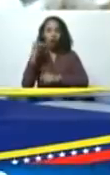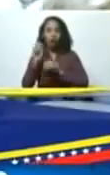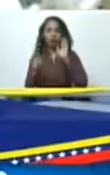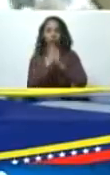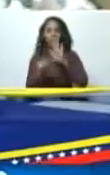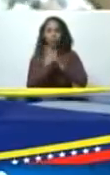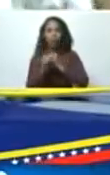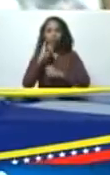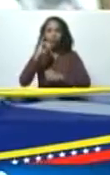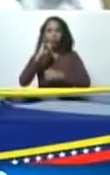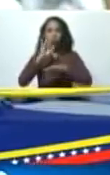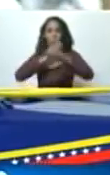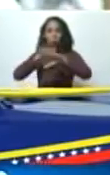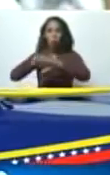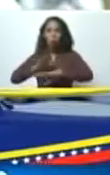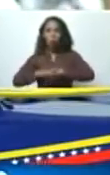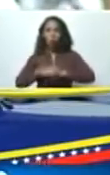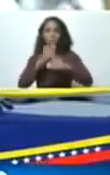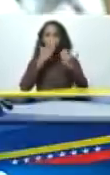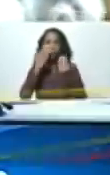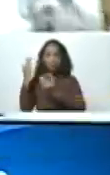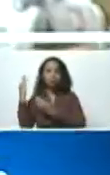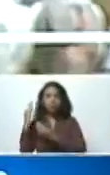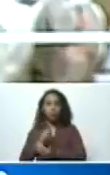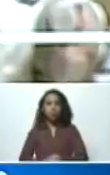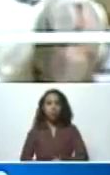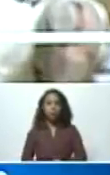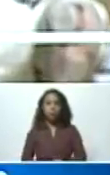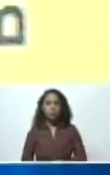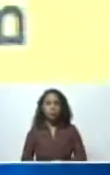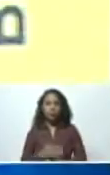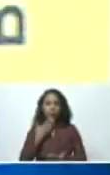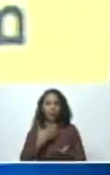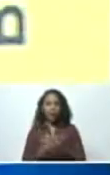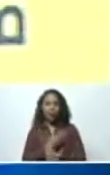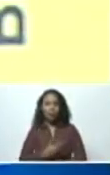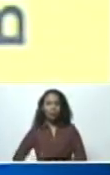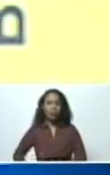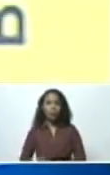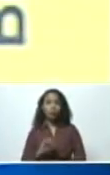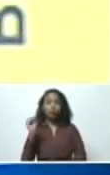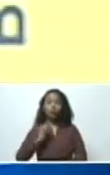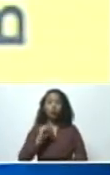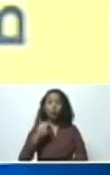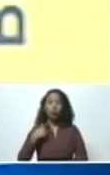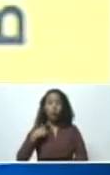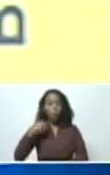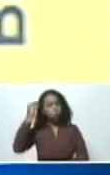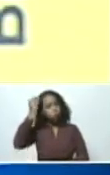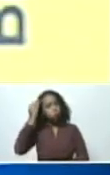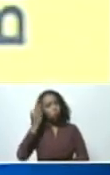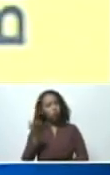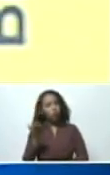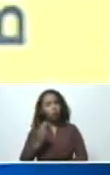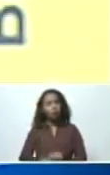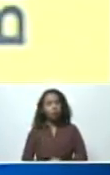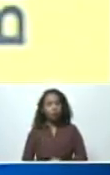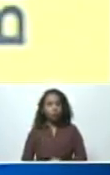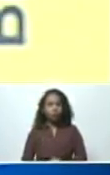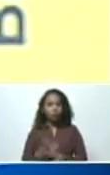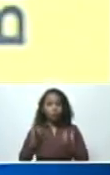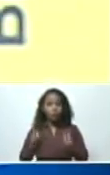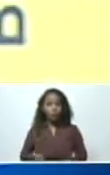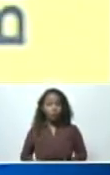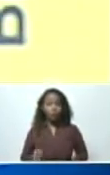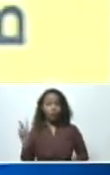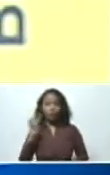ahí también. Dale, Héctor Rodríguez, lánzate. Gracias, presidente. Sí, efectivamente yo reflexionaba con usted que la dieta